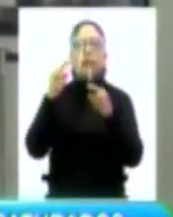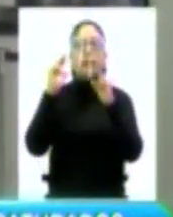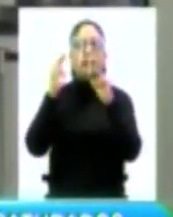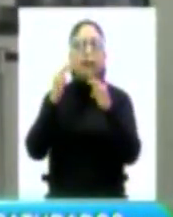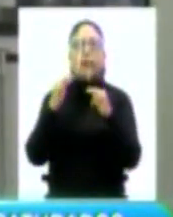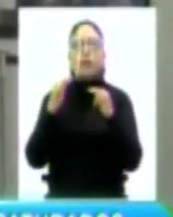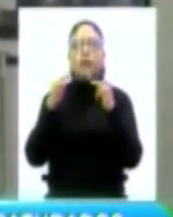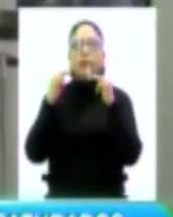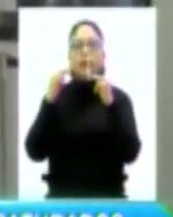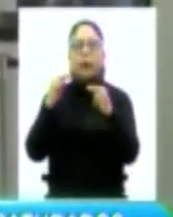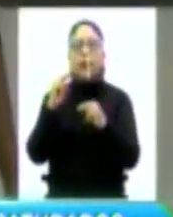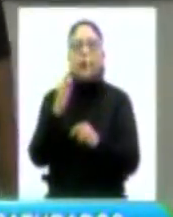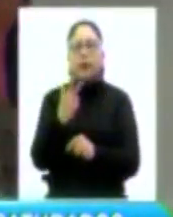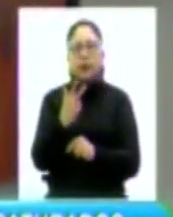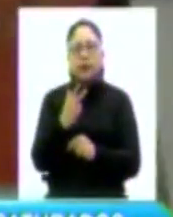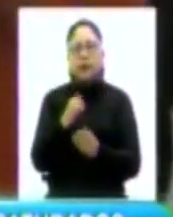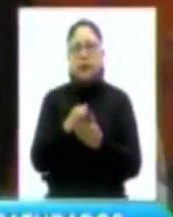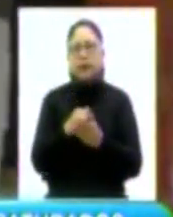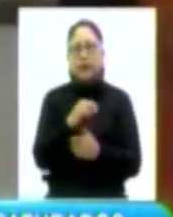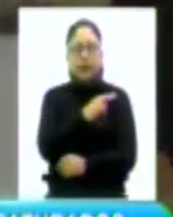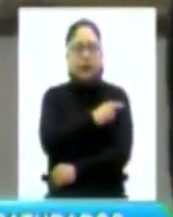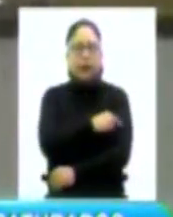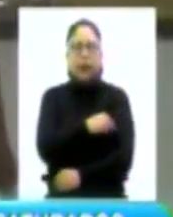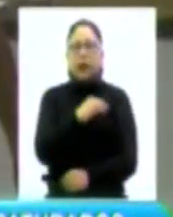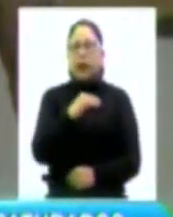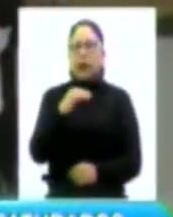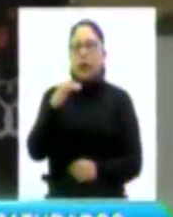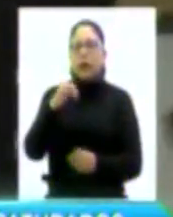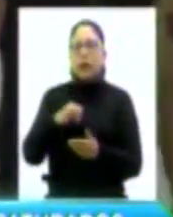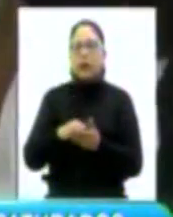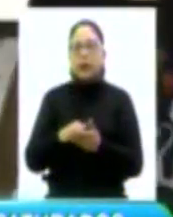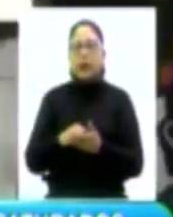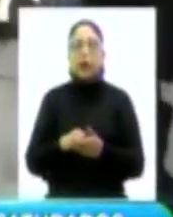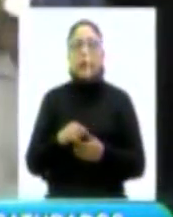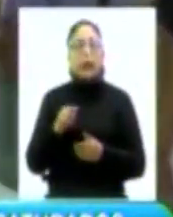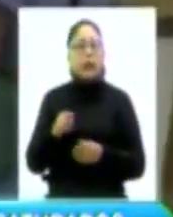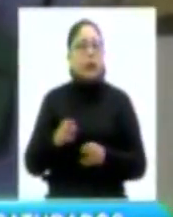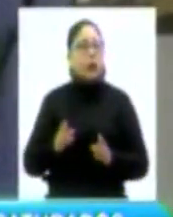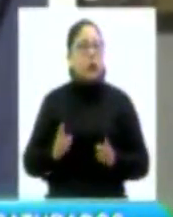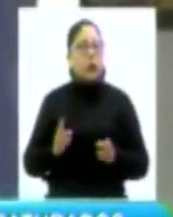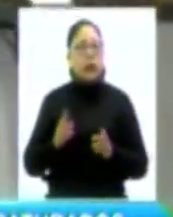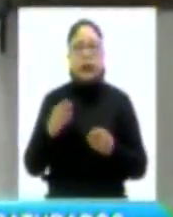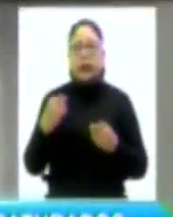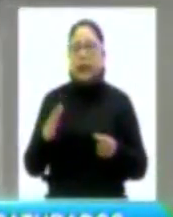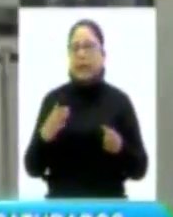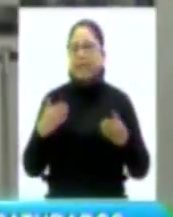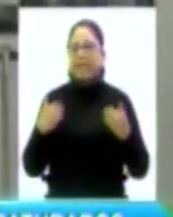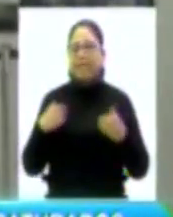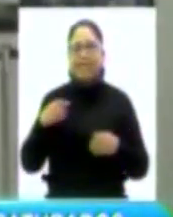a nivel departamental con las dos autoridades principales que tenemos. Eso debe ser ya, porque si no